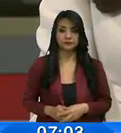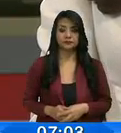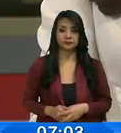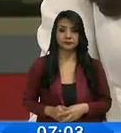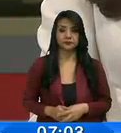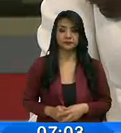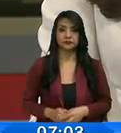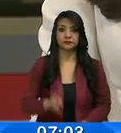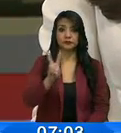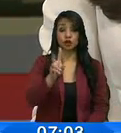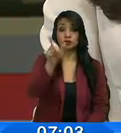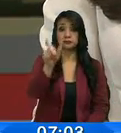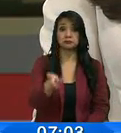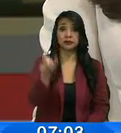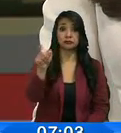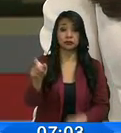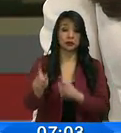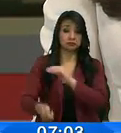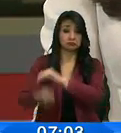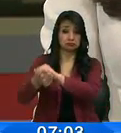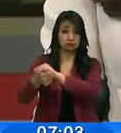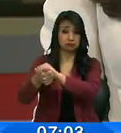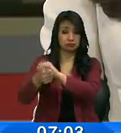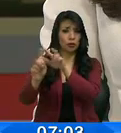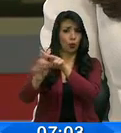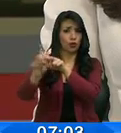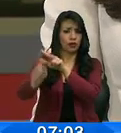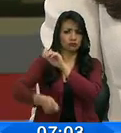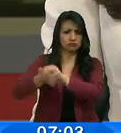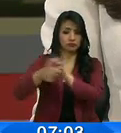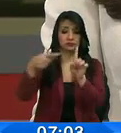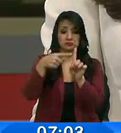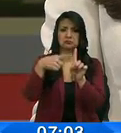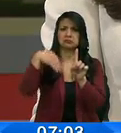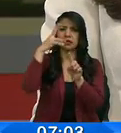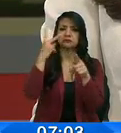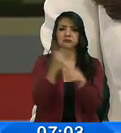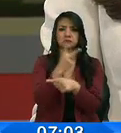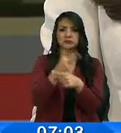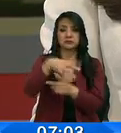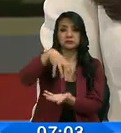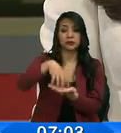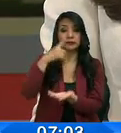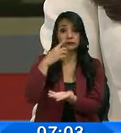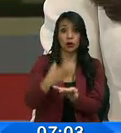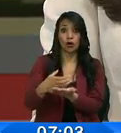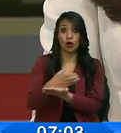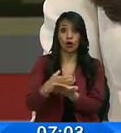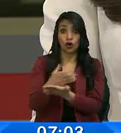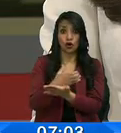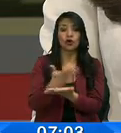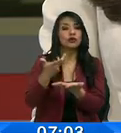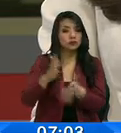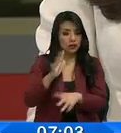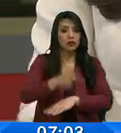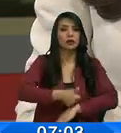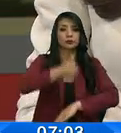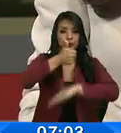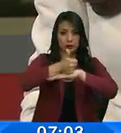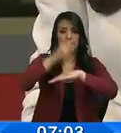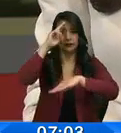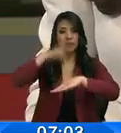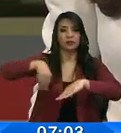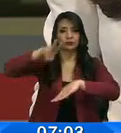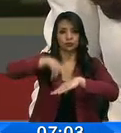Y 2 prófugos de la justicia, uno de ellos considerado el más buscado de la provincia de El Oro, se encuentra en manos de las autoridades